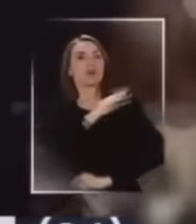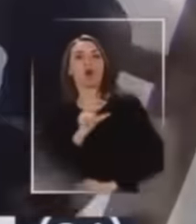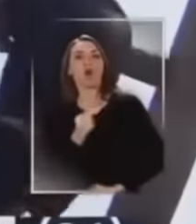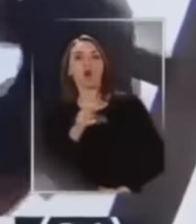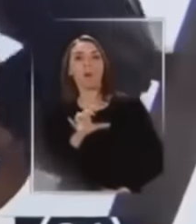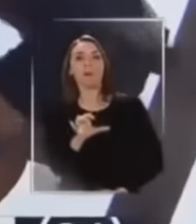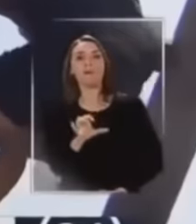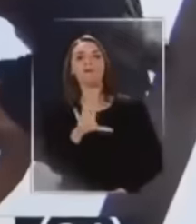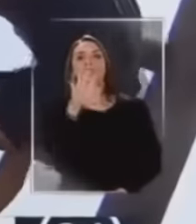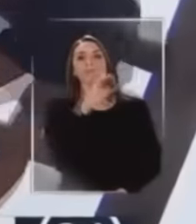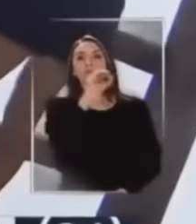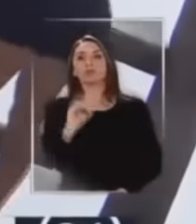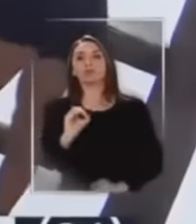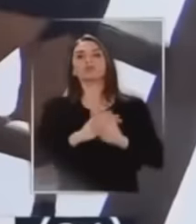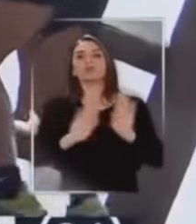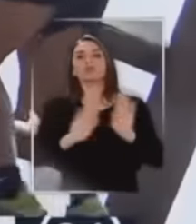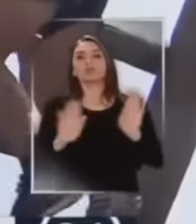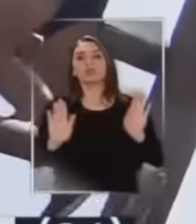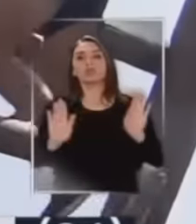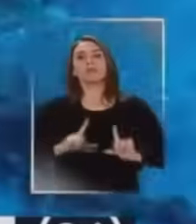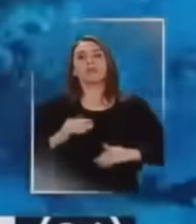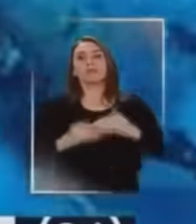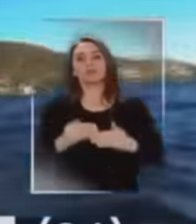la mitad finaliza el proceso.